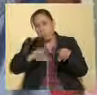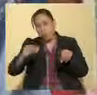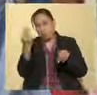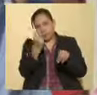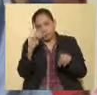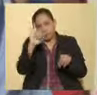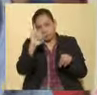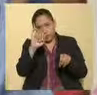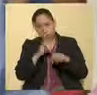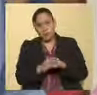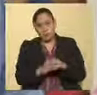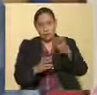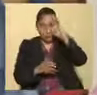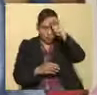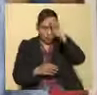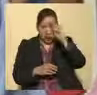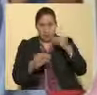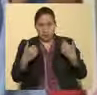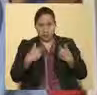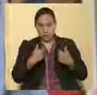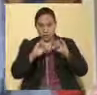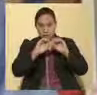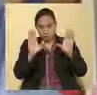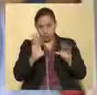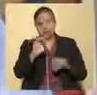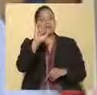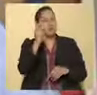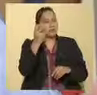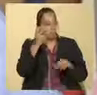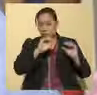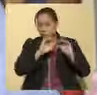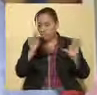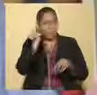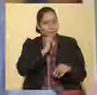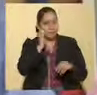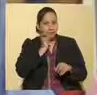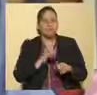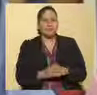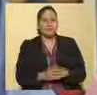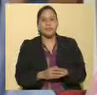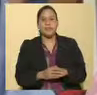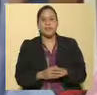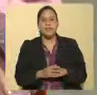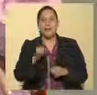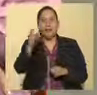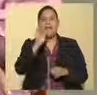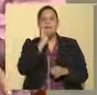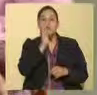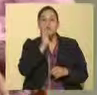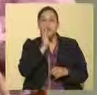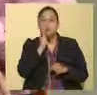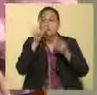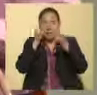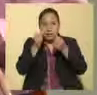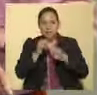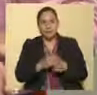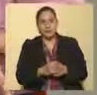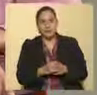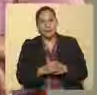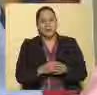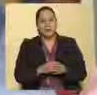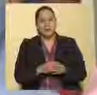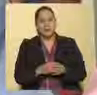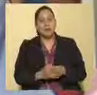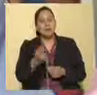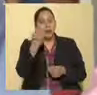Sí. ¿Okay? No sé si me pude explicar. Por supuesto, correcto. Más claro. Creo Ya que está, todos nos quedó. Frank, para que pongas atención.